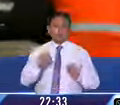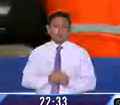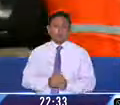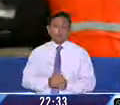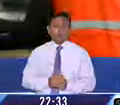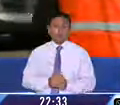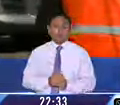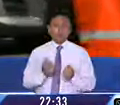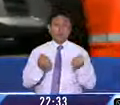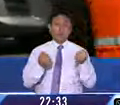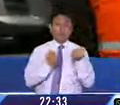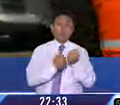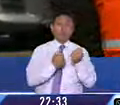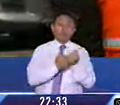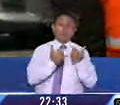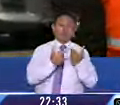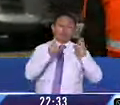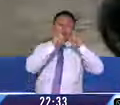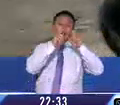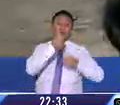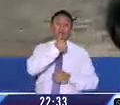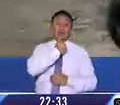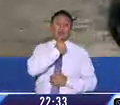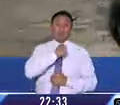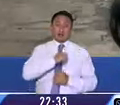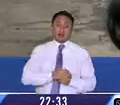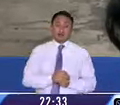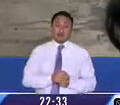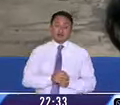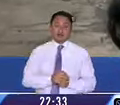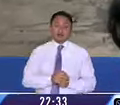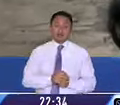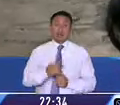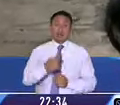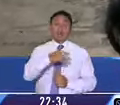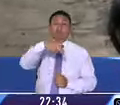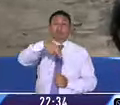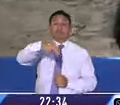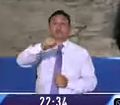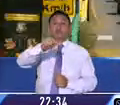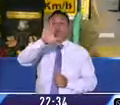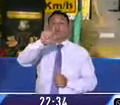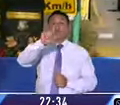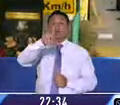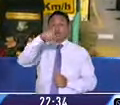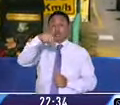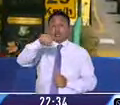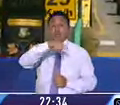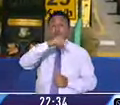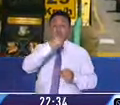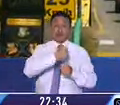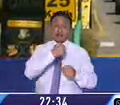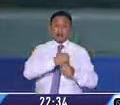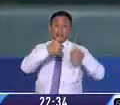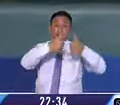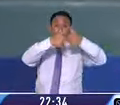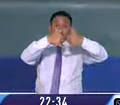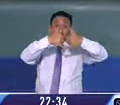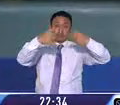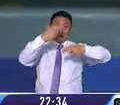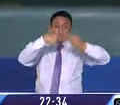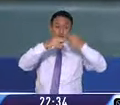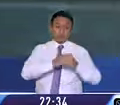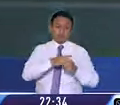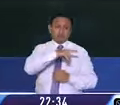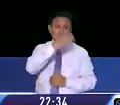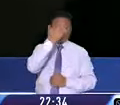ocasiones apoyados por el sector privado. Tal es el caso de Natalie, que por el hecho de trabajar en un centro comercial, está más al tanto